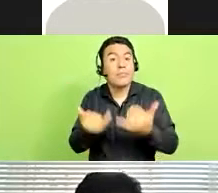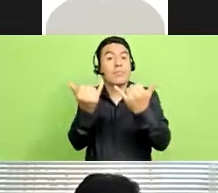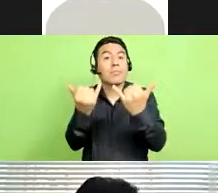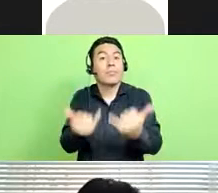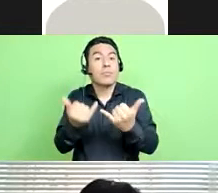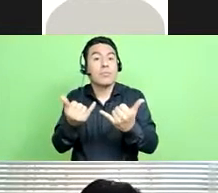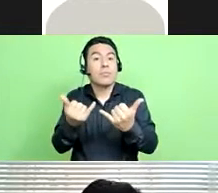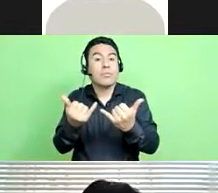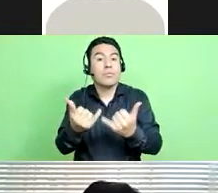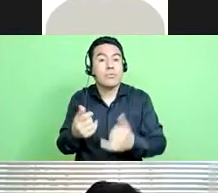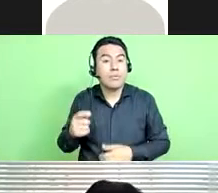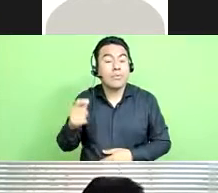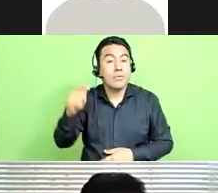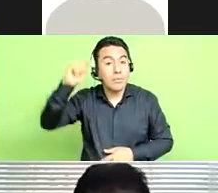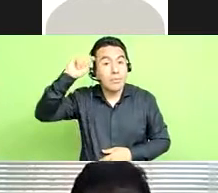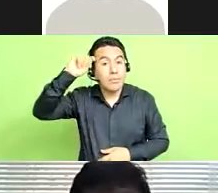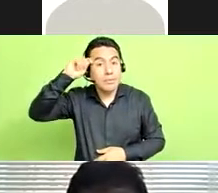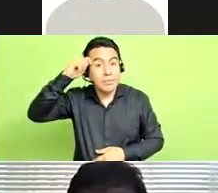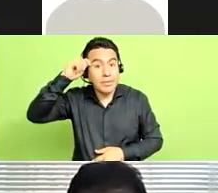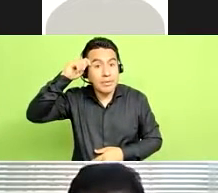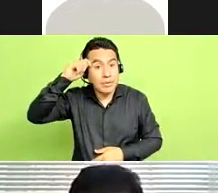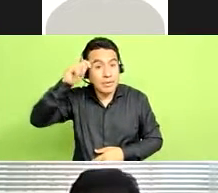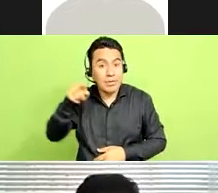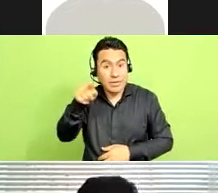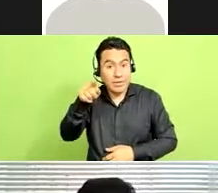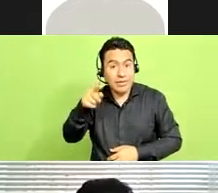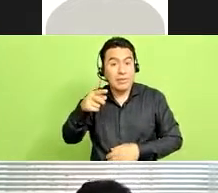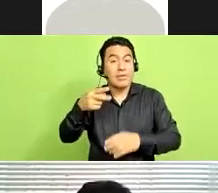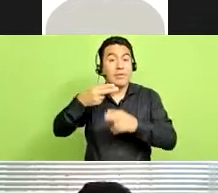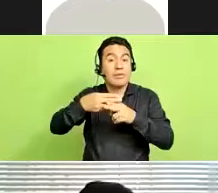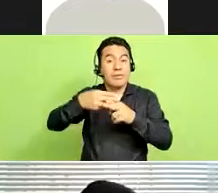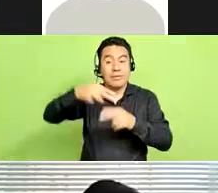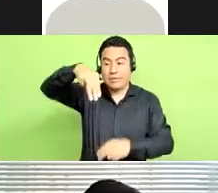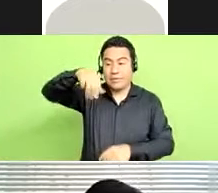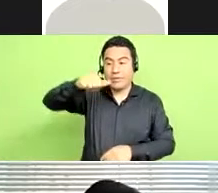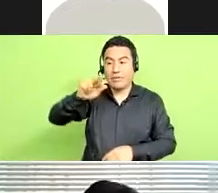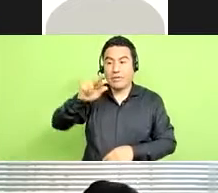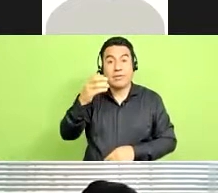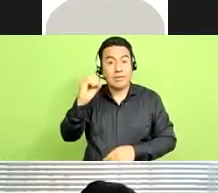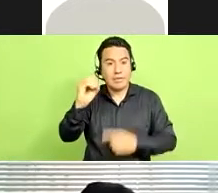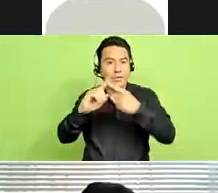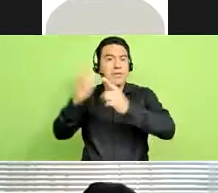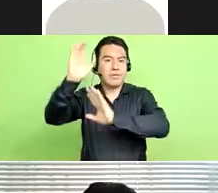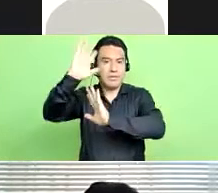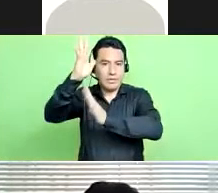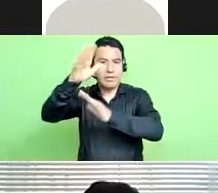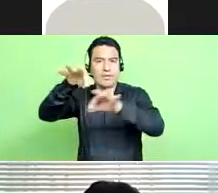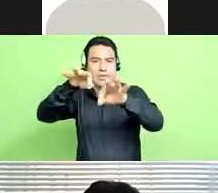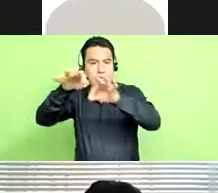ingeniero marcos heredia encargado de la primera parte de la exposición muchas gracias